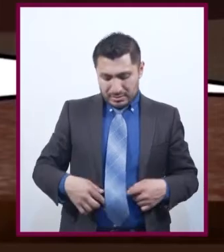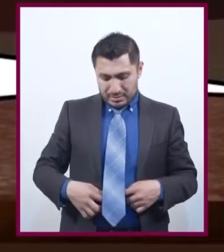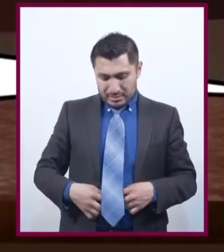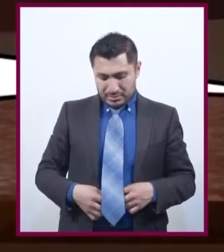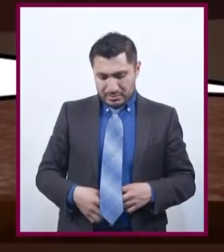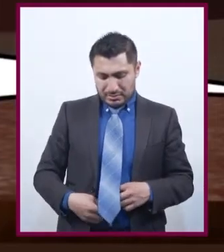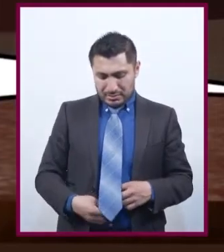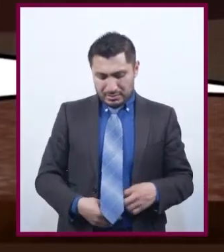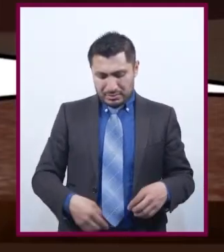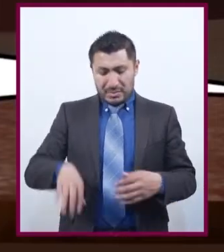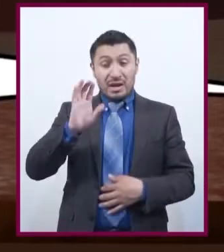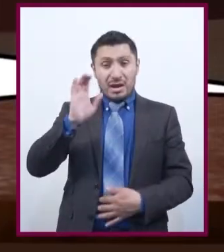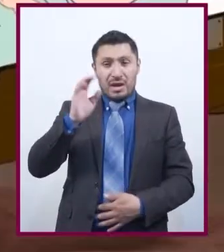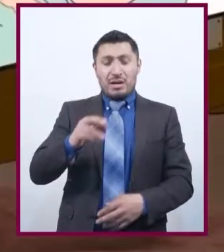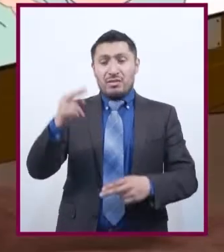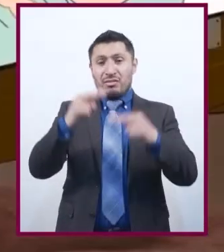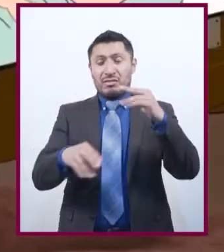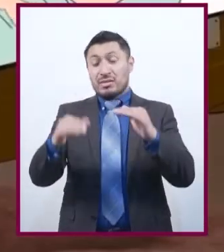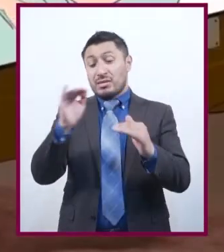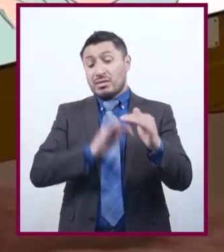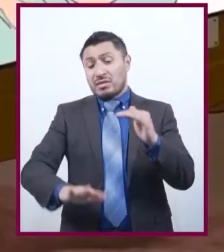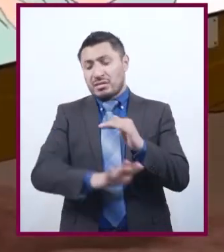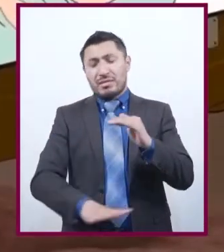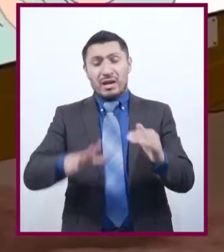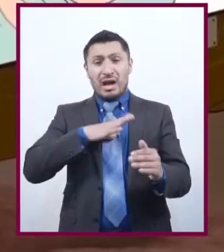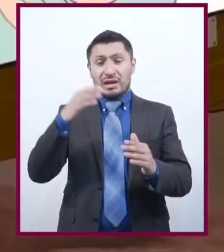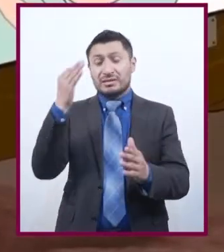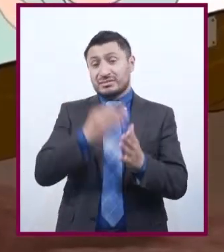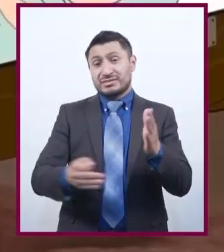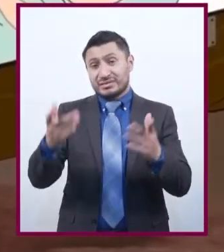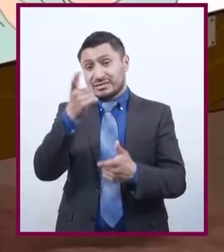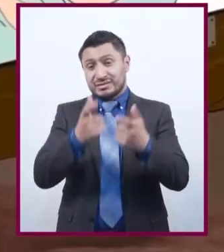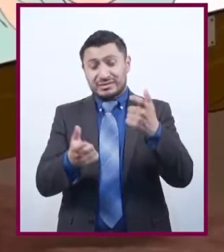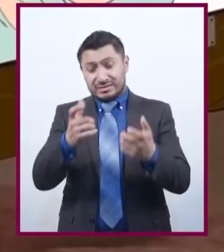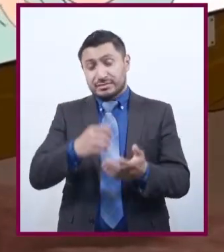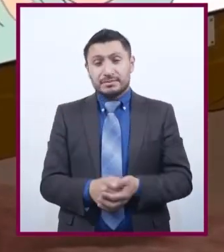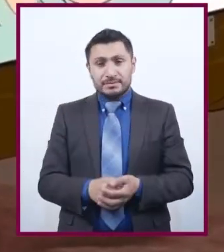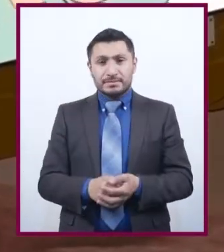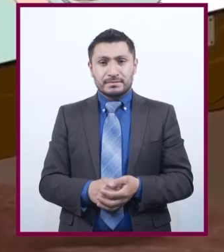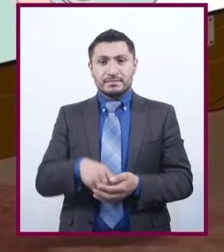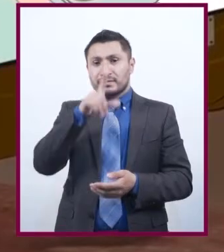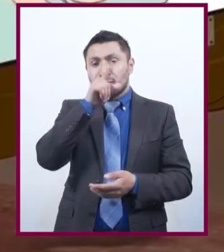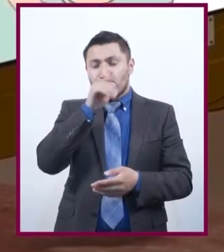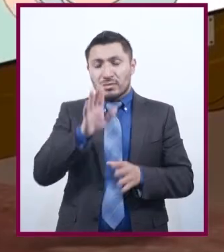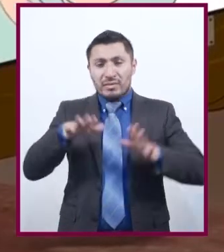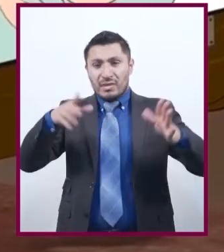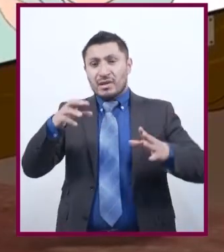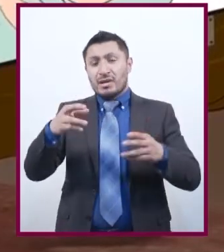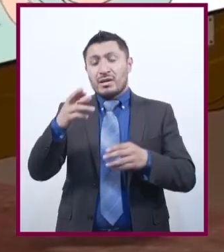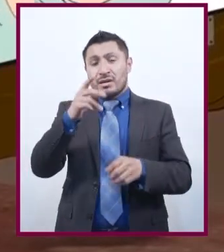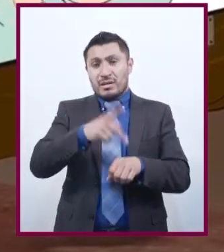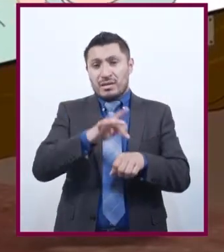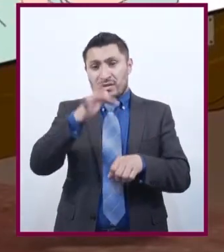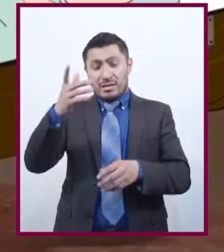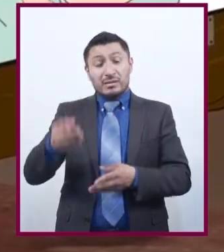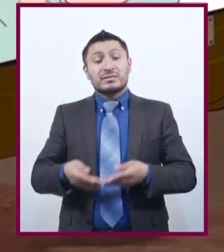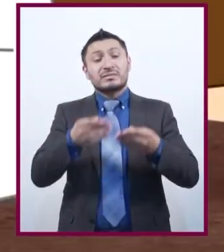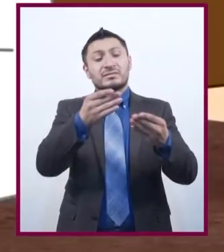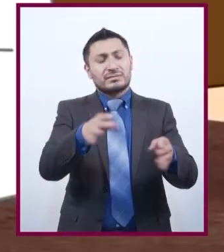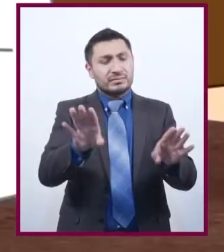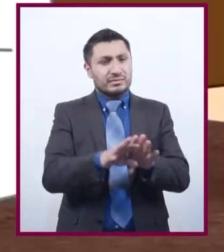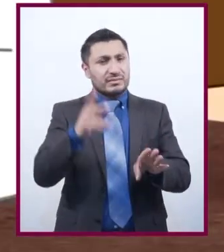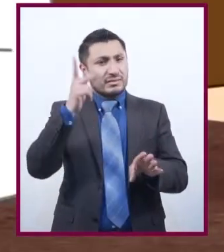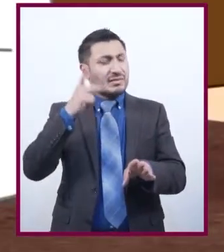mientras que las clases bajas sufrían carencias y abandono la golondrina llevó el Rubí a la madre que